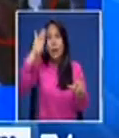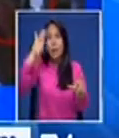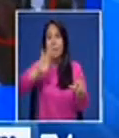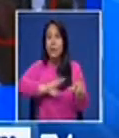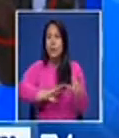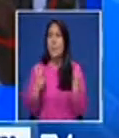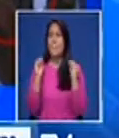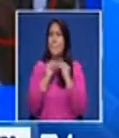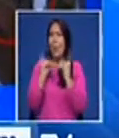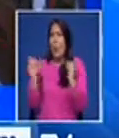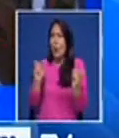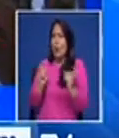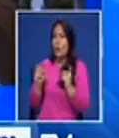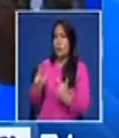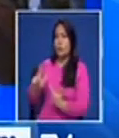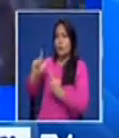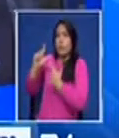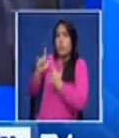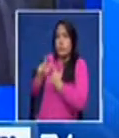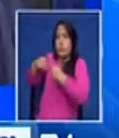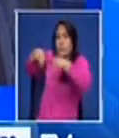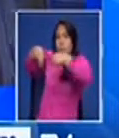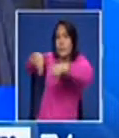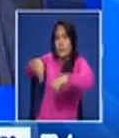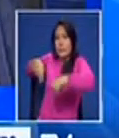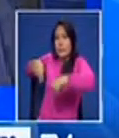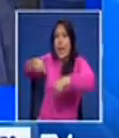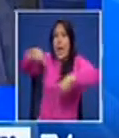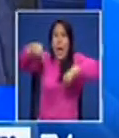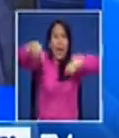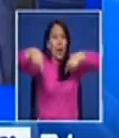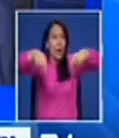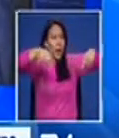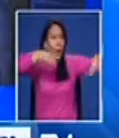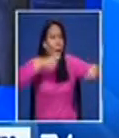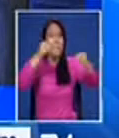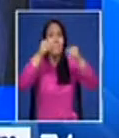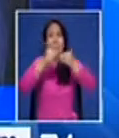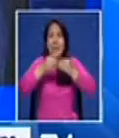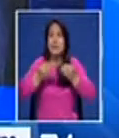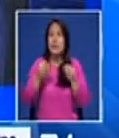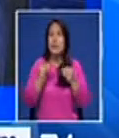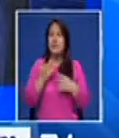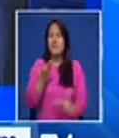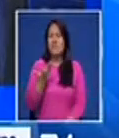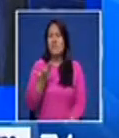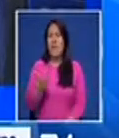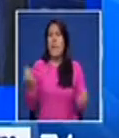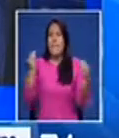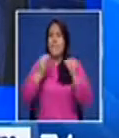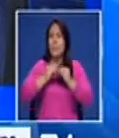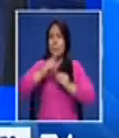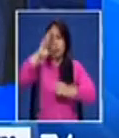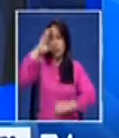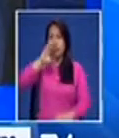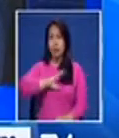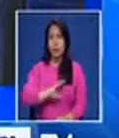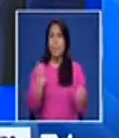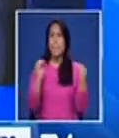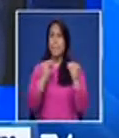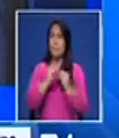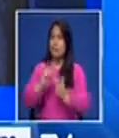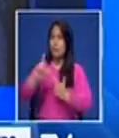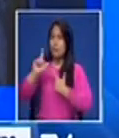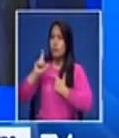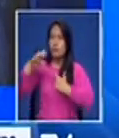esos controles, esos operativos que ya se estaban dando de alguna forma, pero en un número que se necesita en mayor